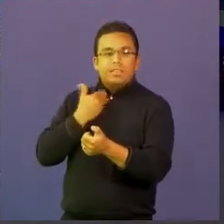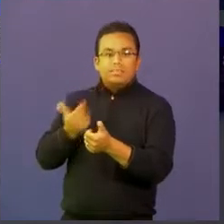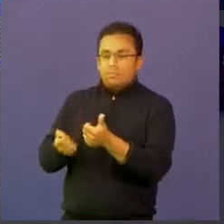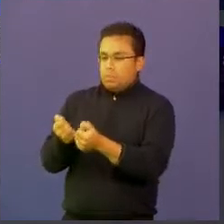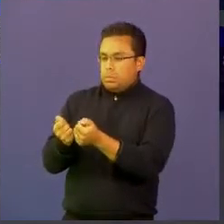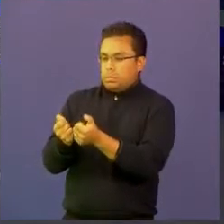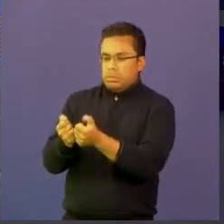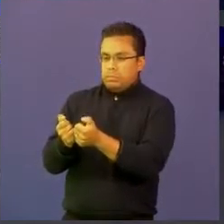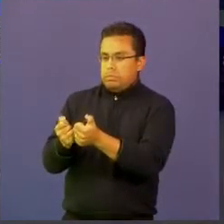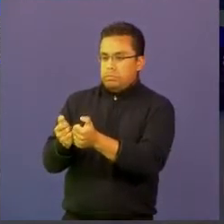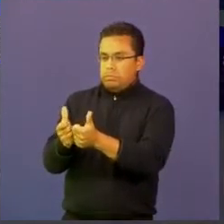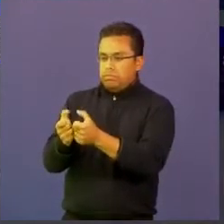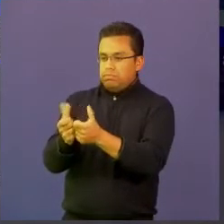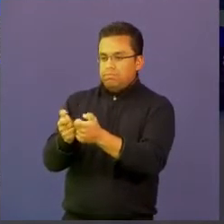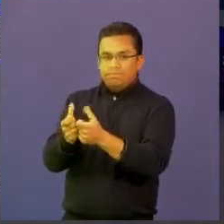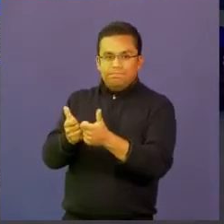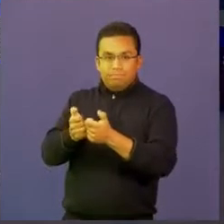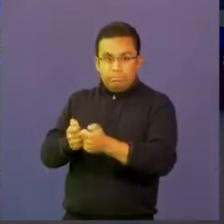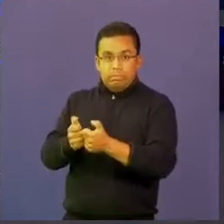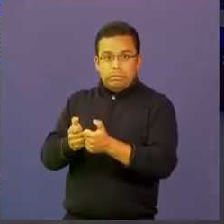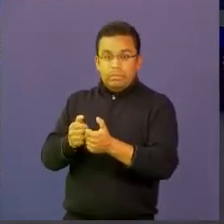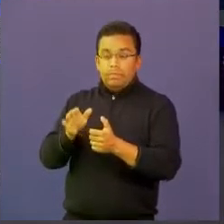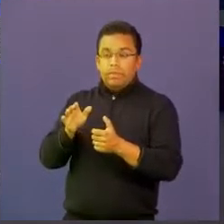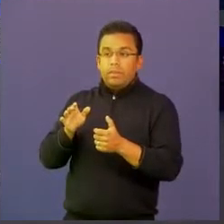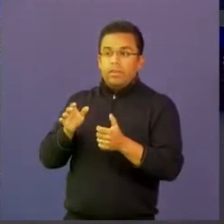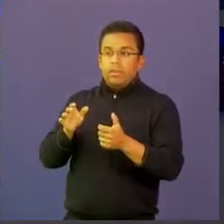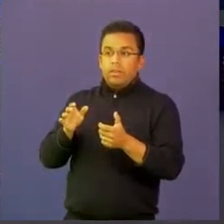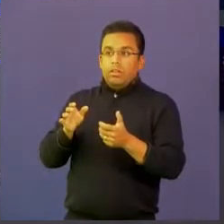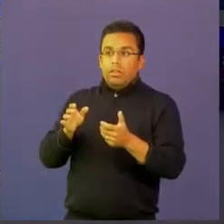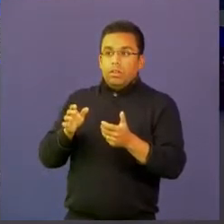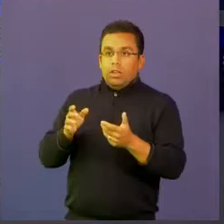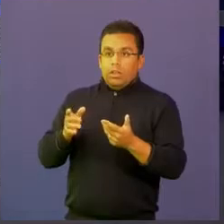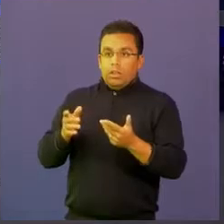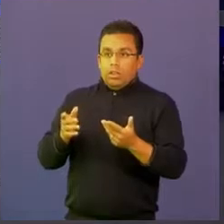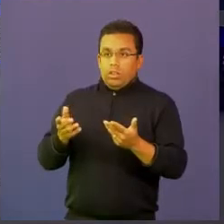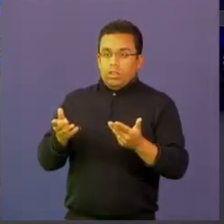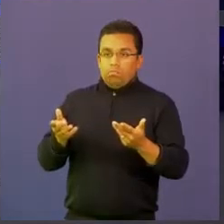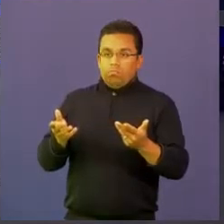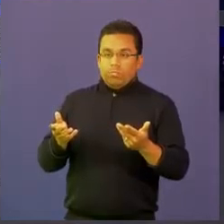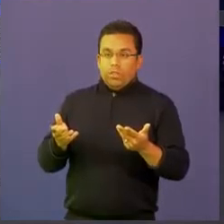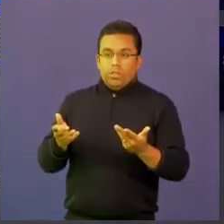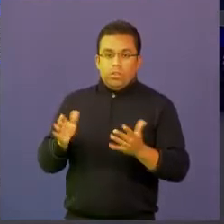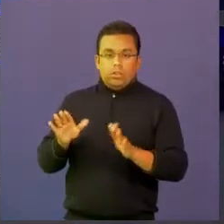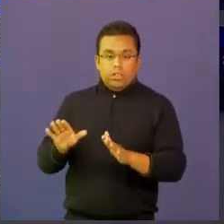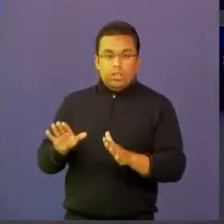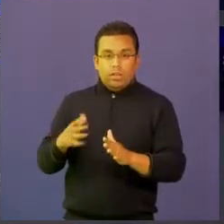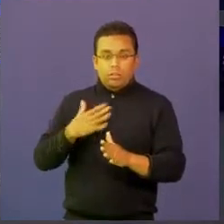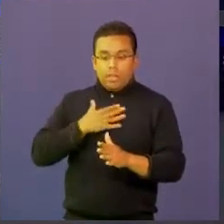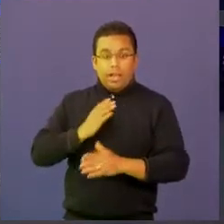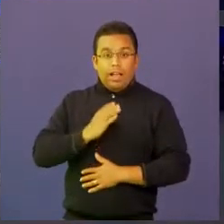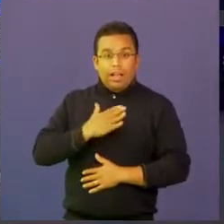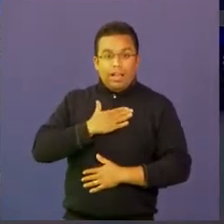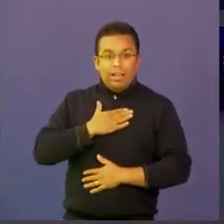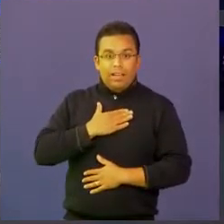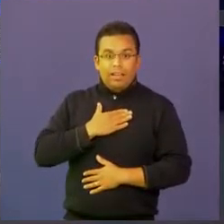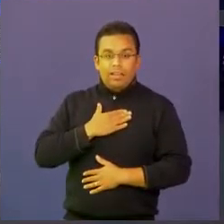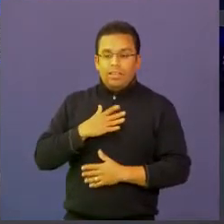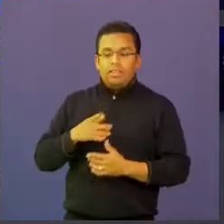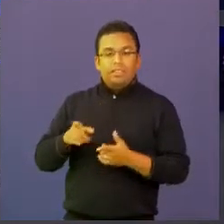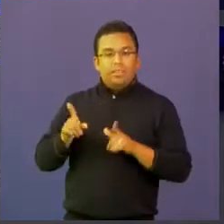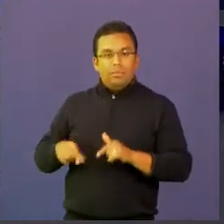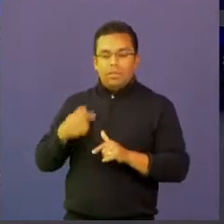entonces esa doble, pues esa característica hace que también tengo